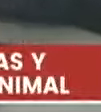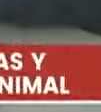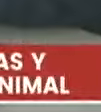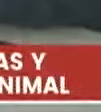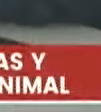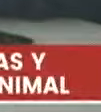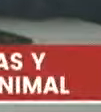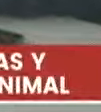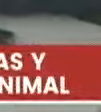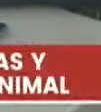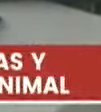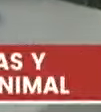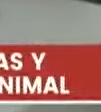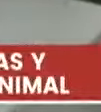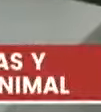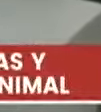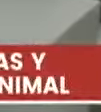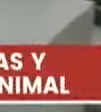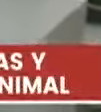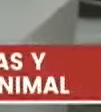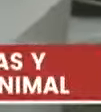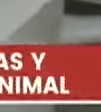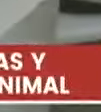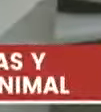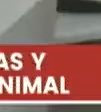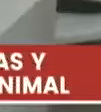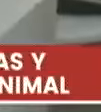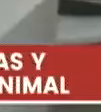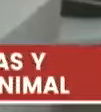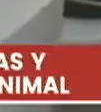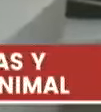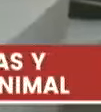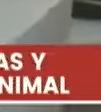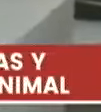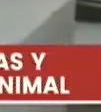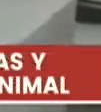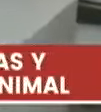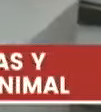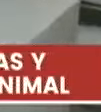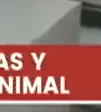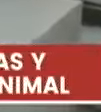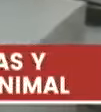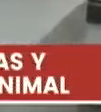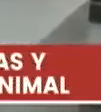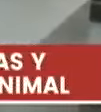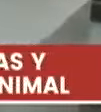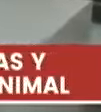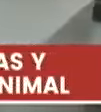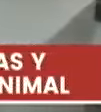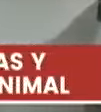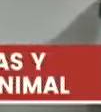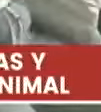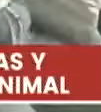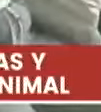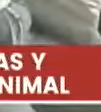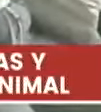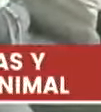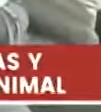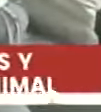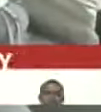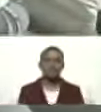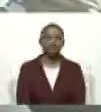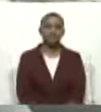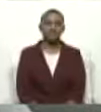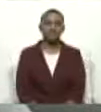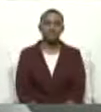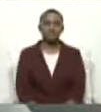alegría, etcétera. Y quiero destacar que la propuesta de ley de protección a los animales domésticos, ya